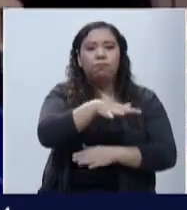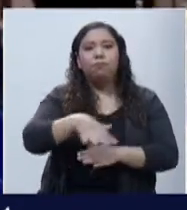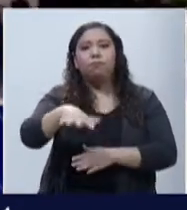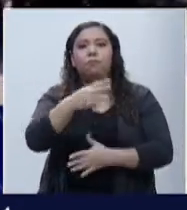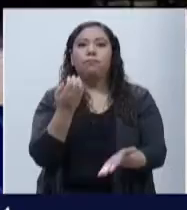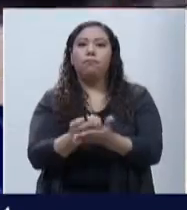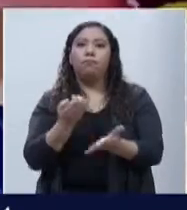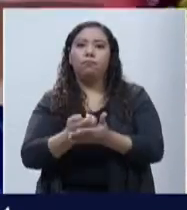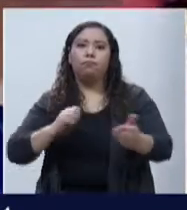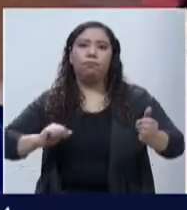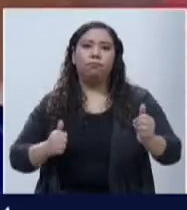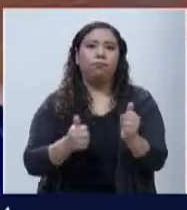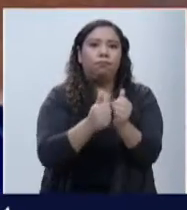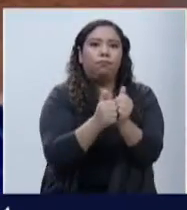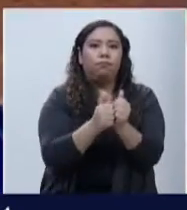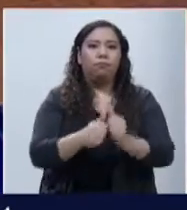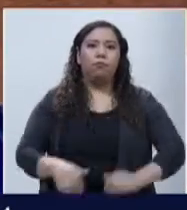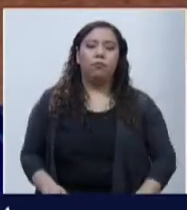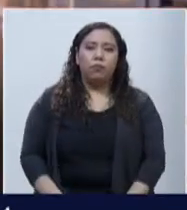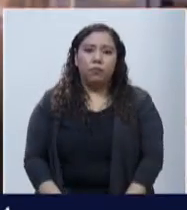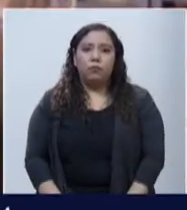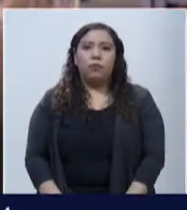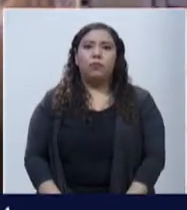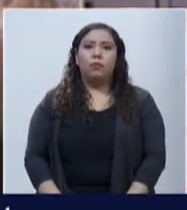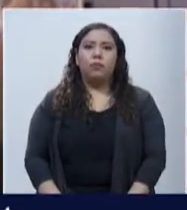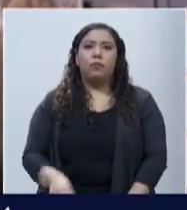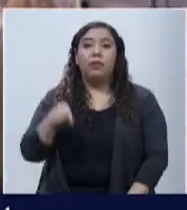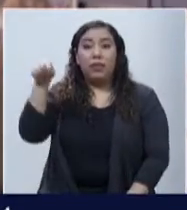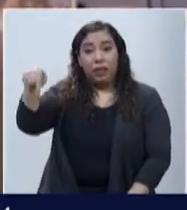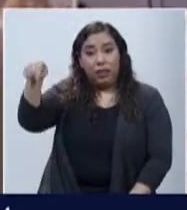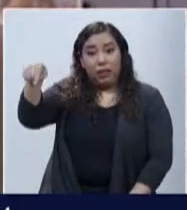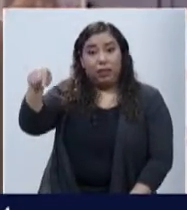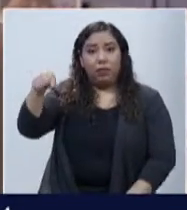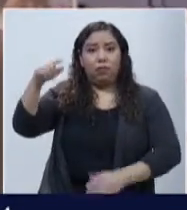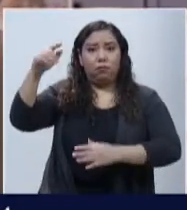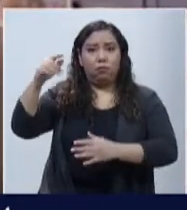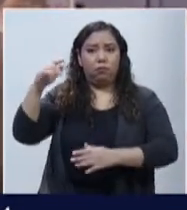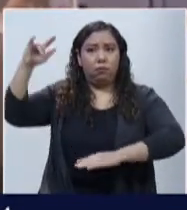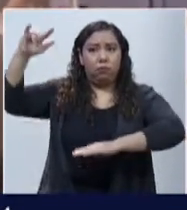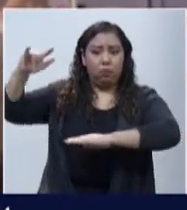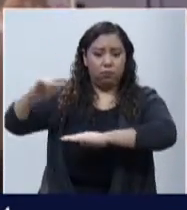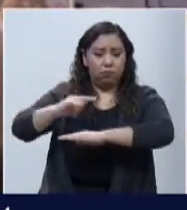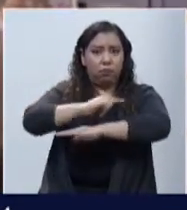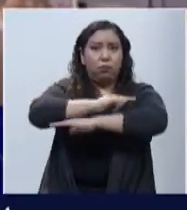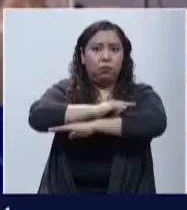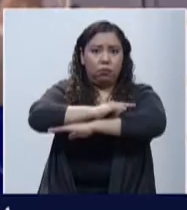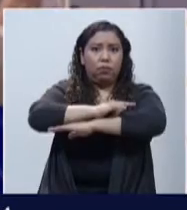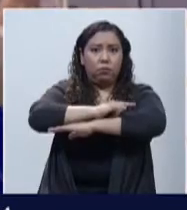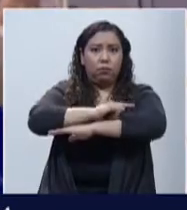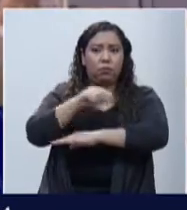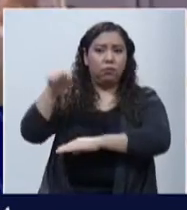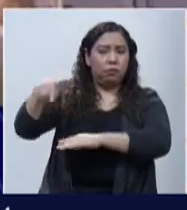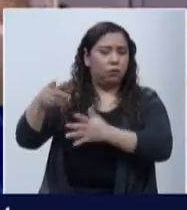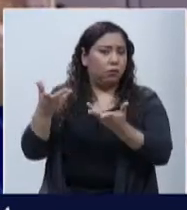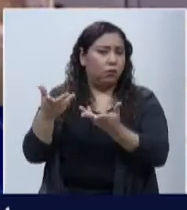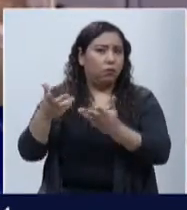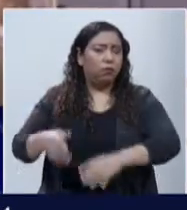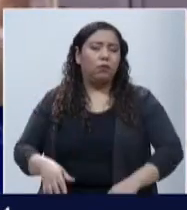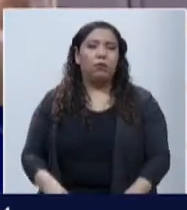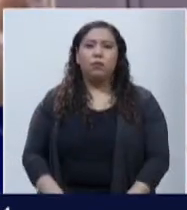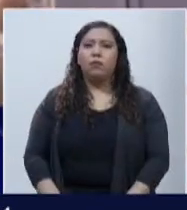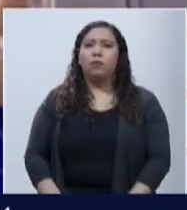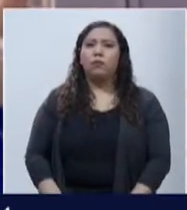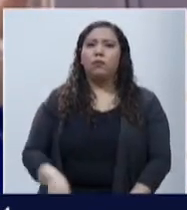lo diseñado en ciudad aeropuerto el aeropuerto de múnich digamos aquí en mi única presente donde estamos que es digamos la